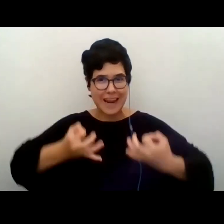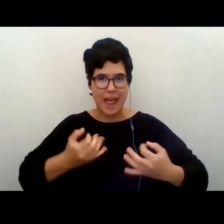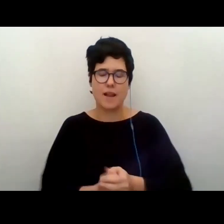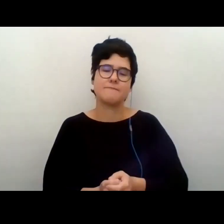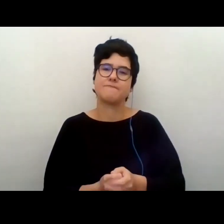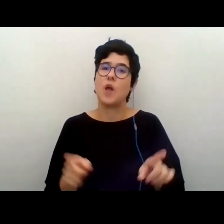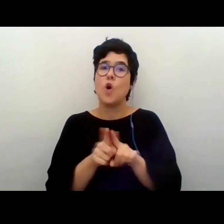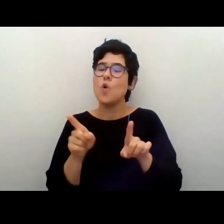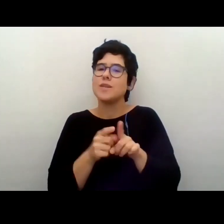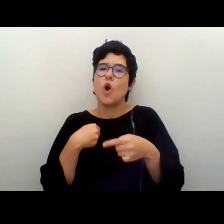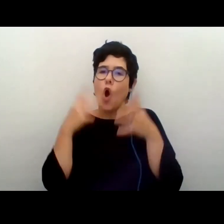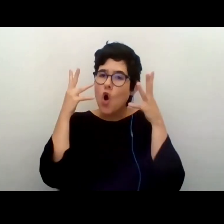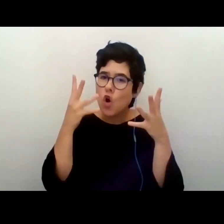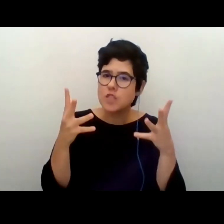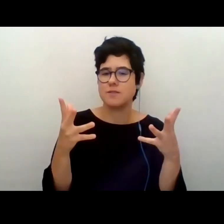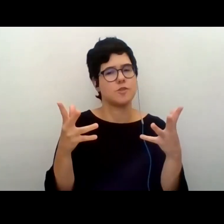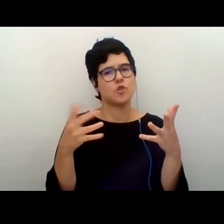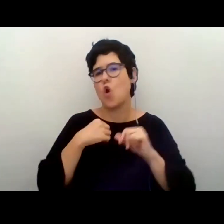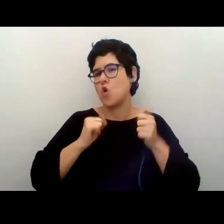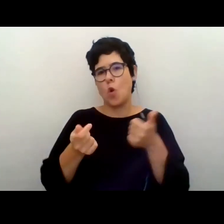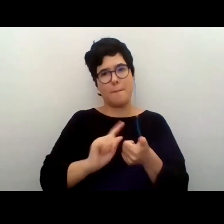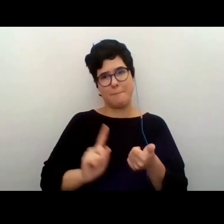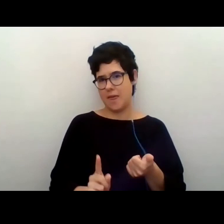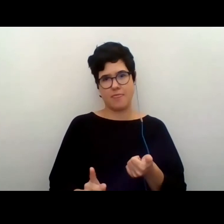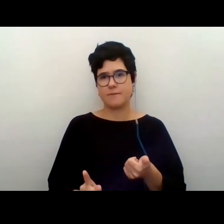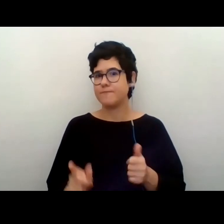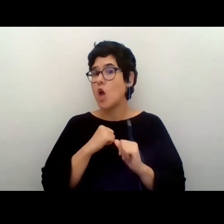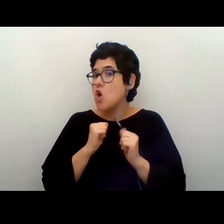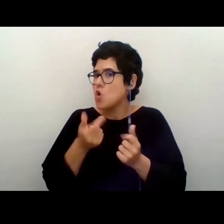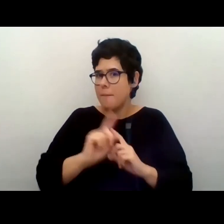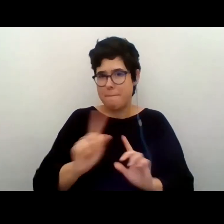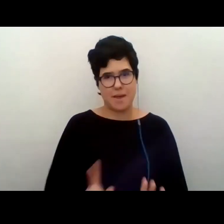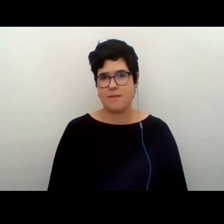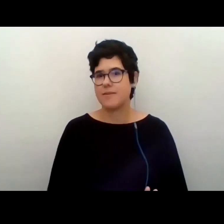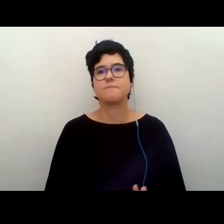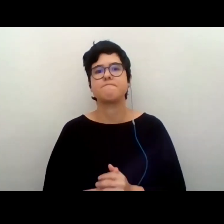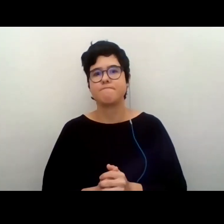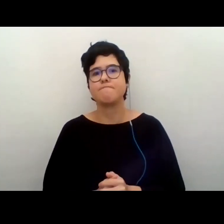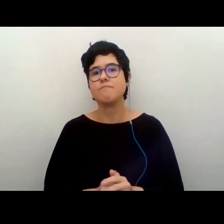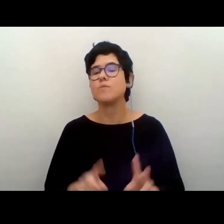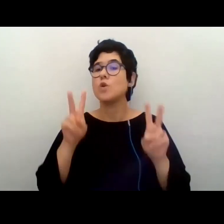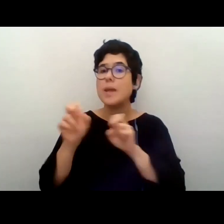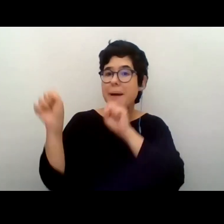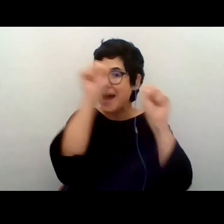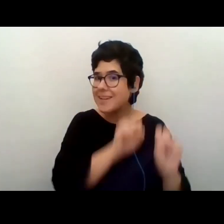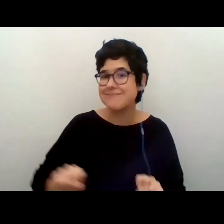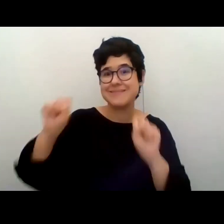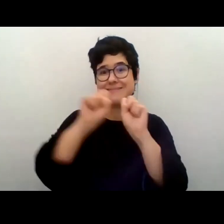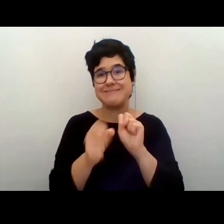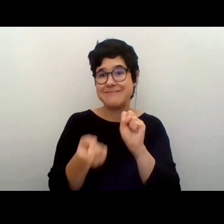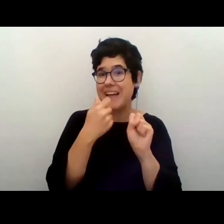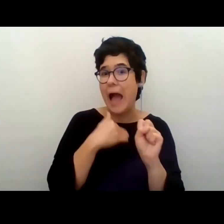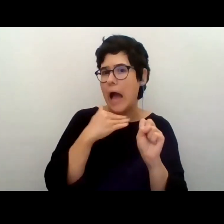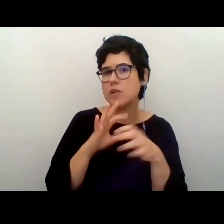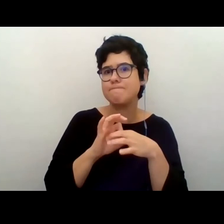metáis en el mundo de la inmunidad, en una esclerosis múltiple, no os metáis con la inmunidad. Con la